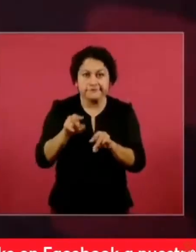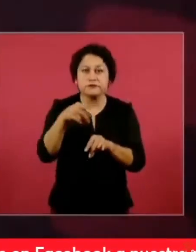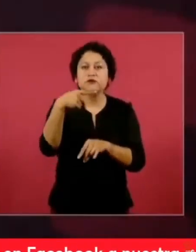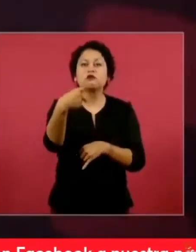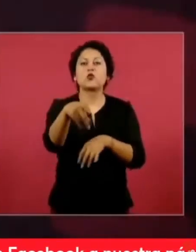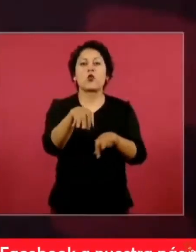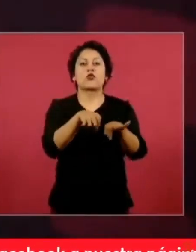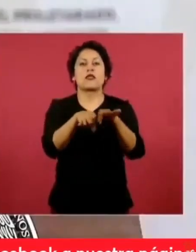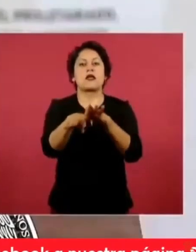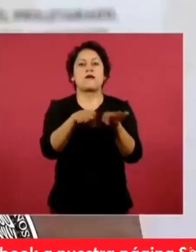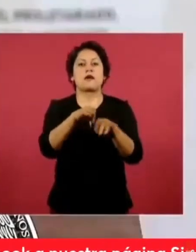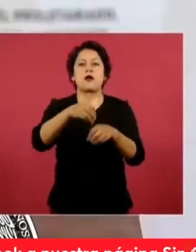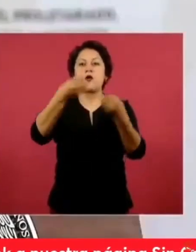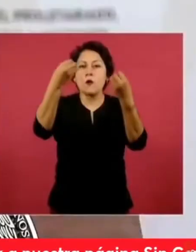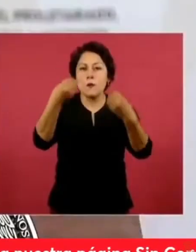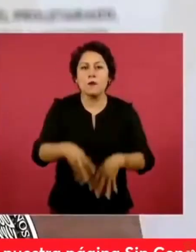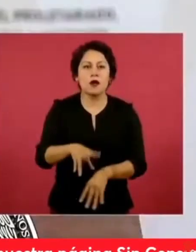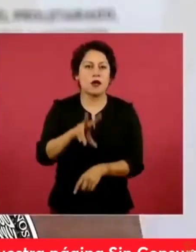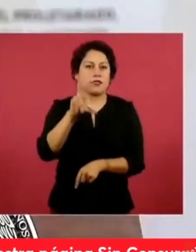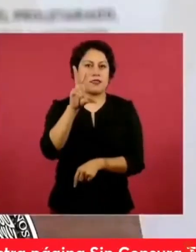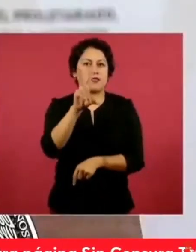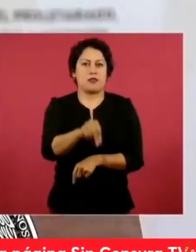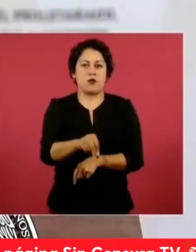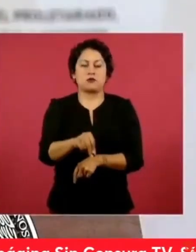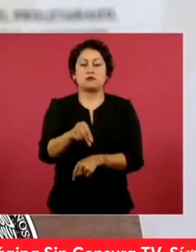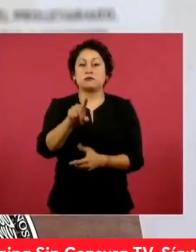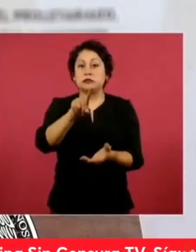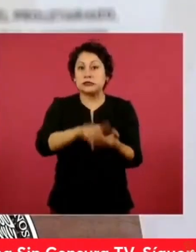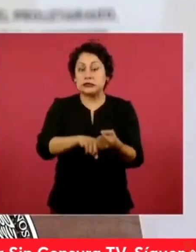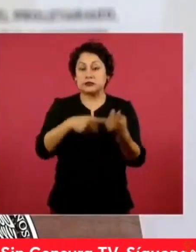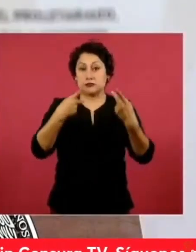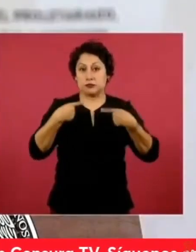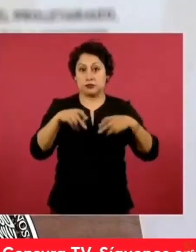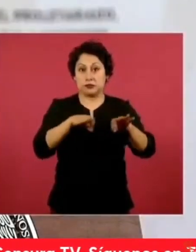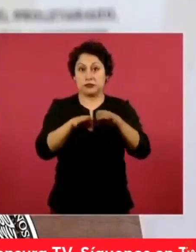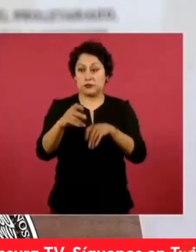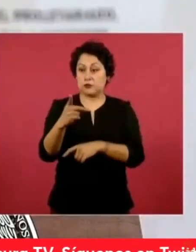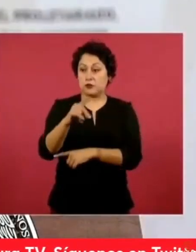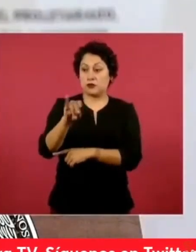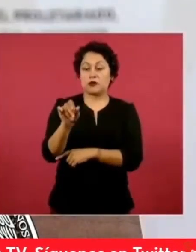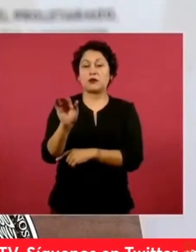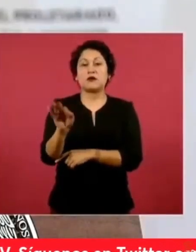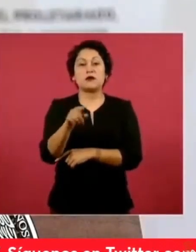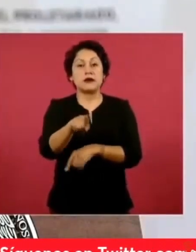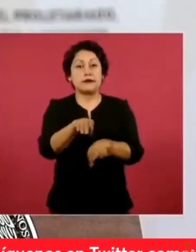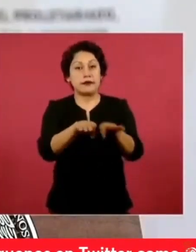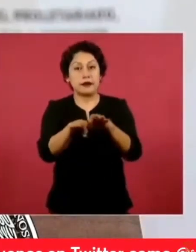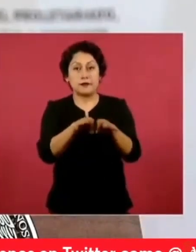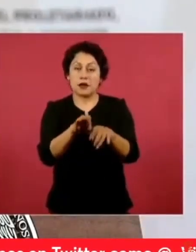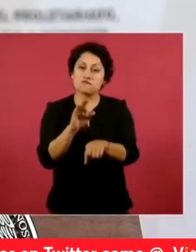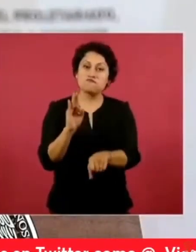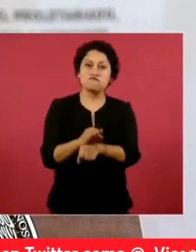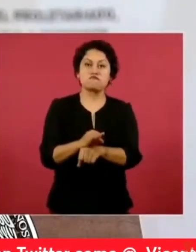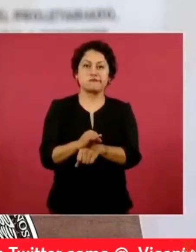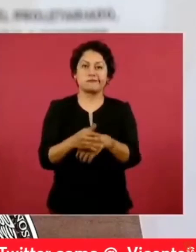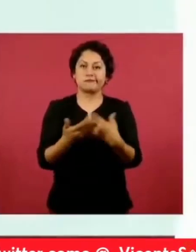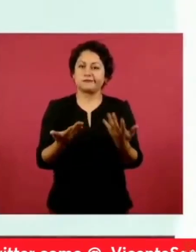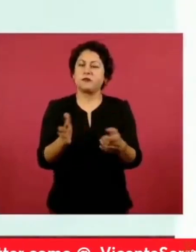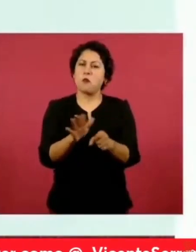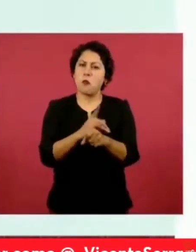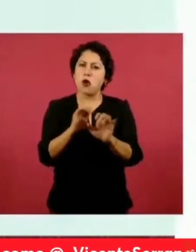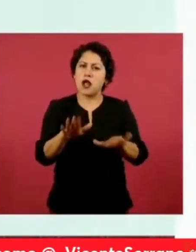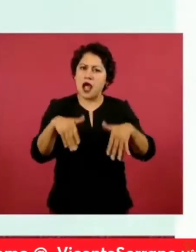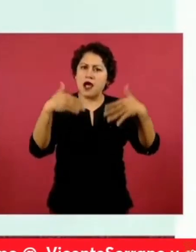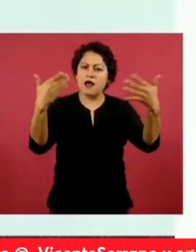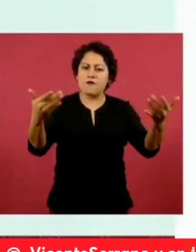de las personas que trabajan en el Poder Judicial. Y es que en tanto se difunden las mentiras de la oposición que